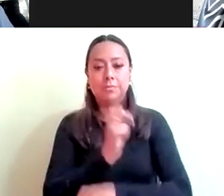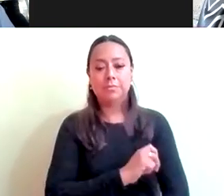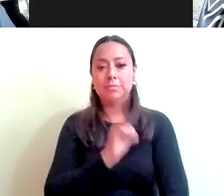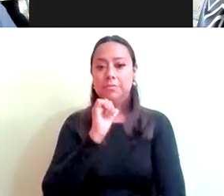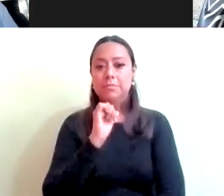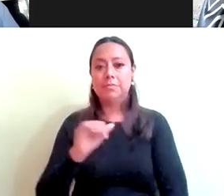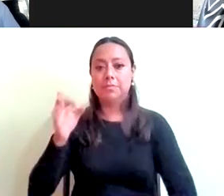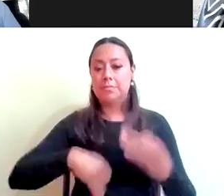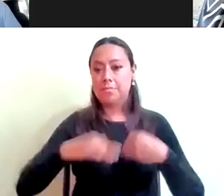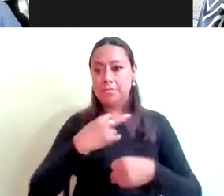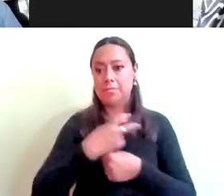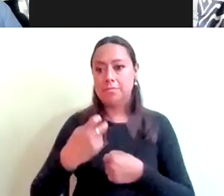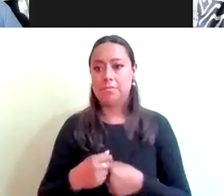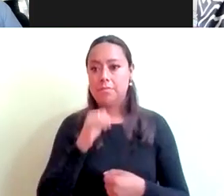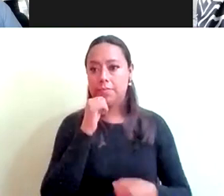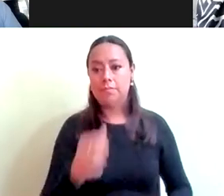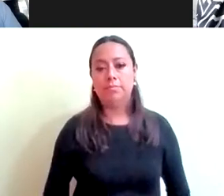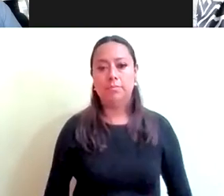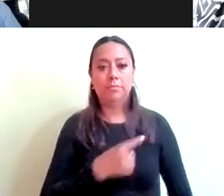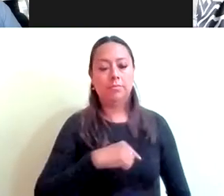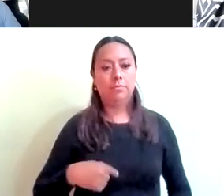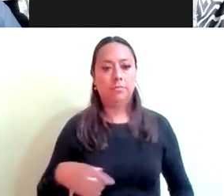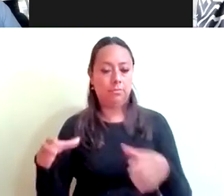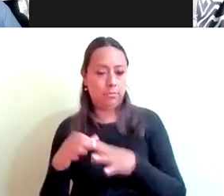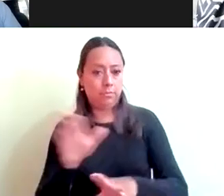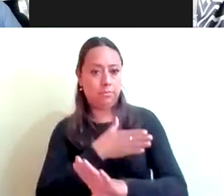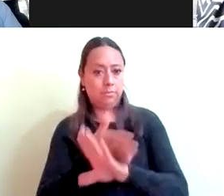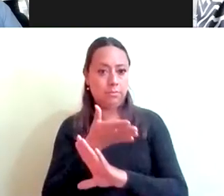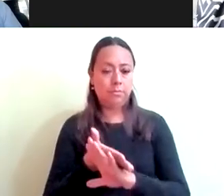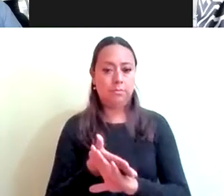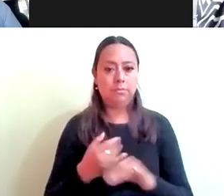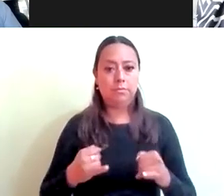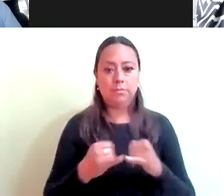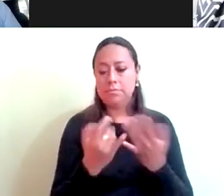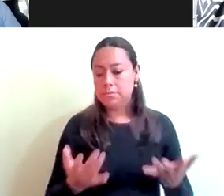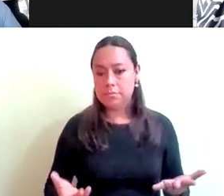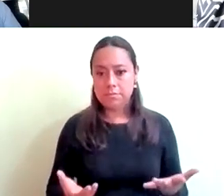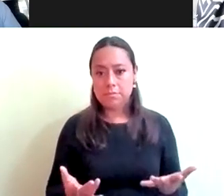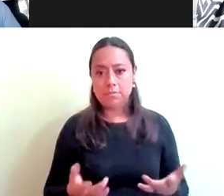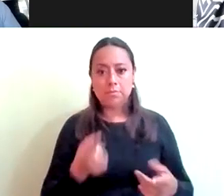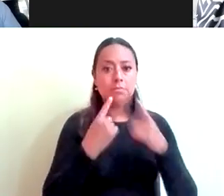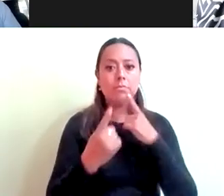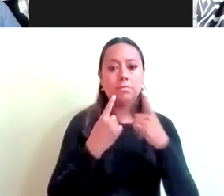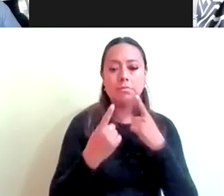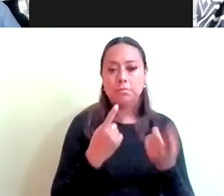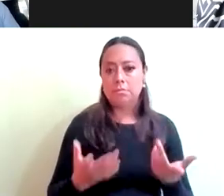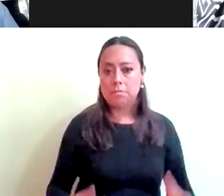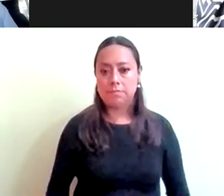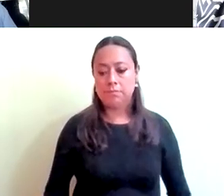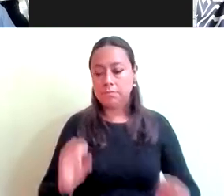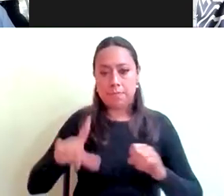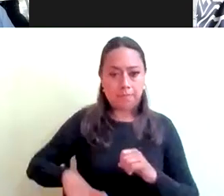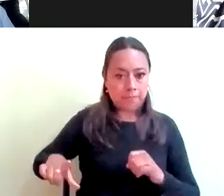siquiera invitados. Los que somos de oposición no hemos tenido diálogo institucional ni con las 16 alcaldías, ni con la autoridad electoral, ni con el gobierno.